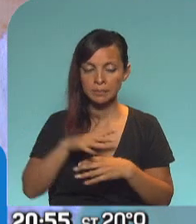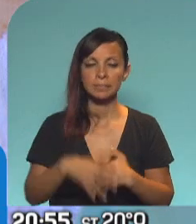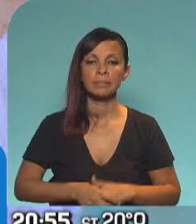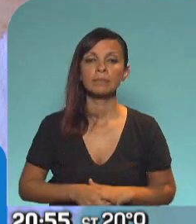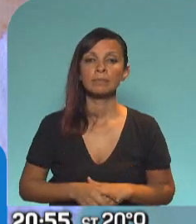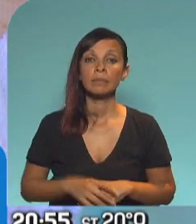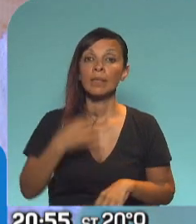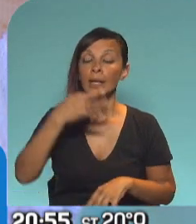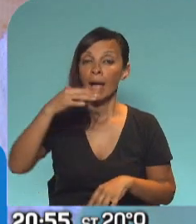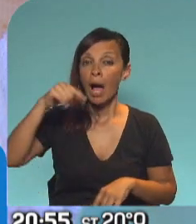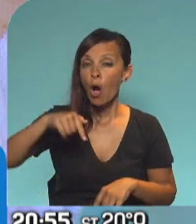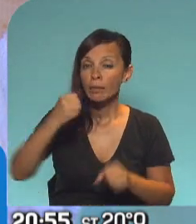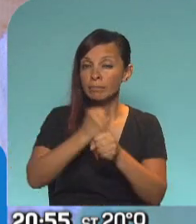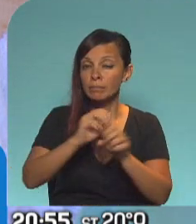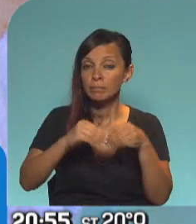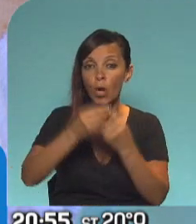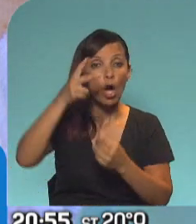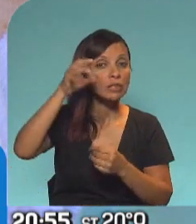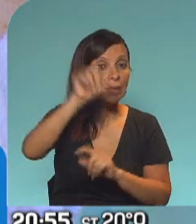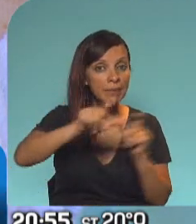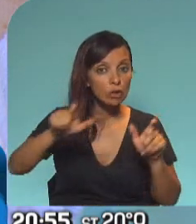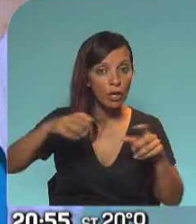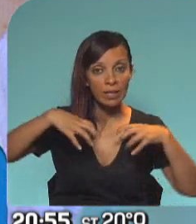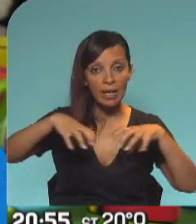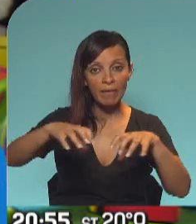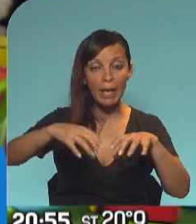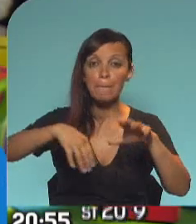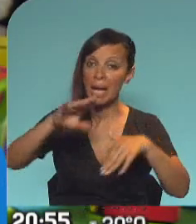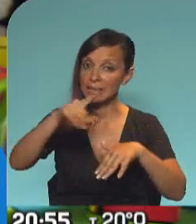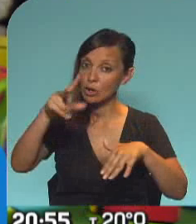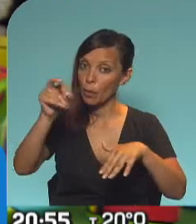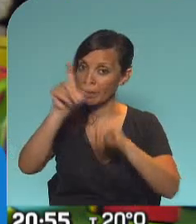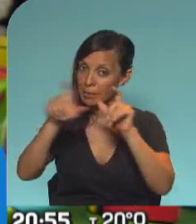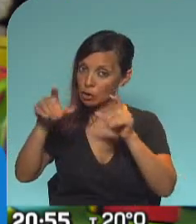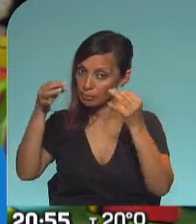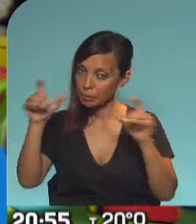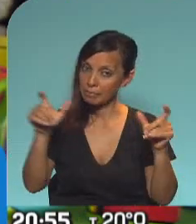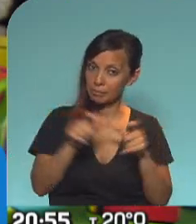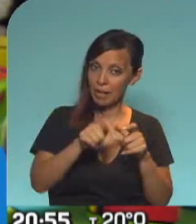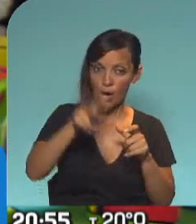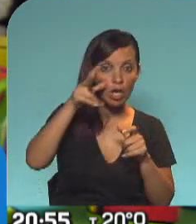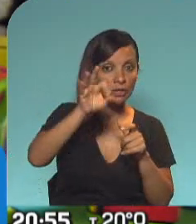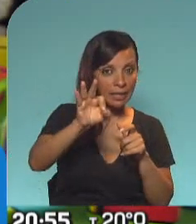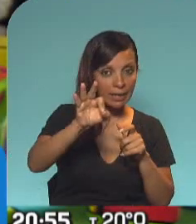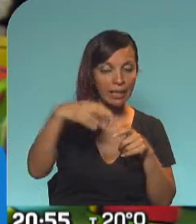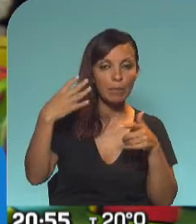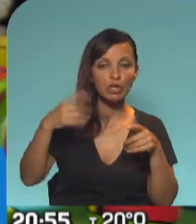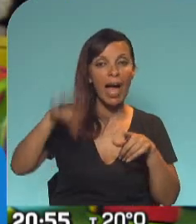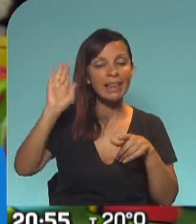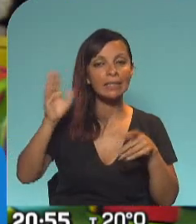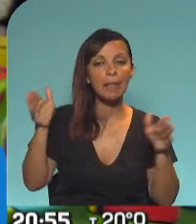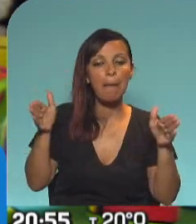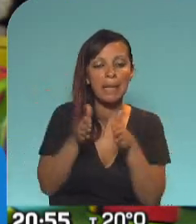En realidad ahora estamos trabajando 80 personas, esta feria normalmente somos 120, por eso generalmente habría pasillos mucho más